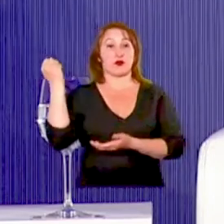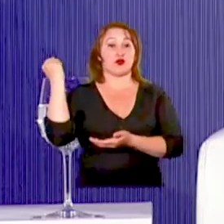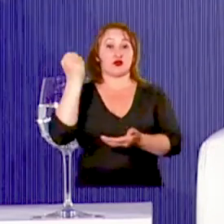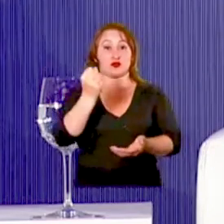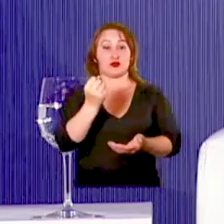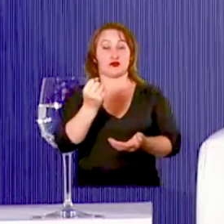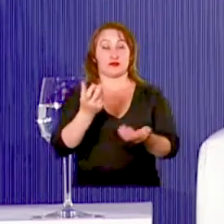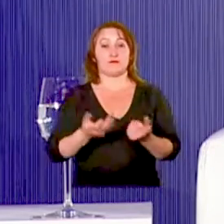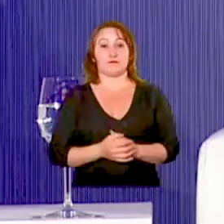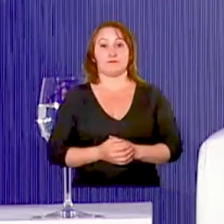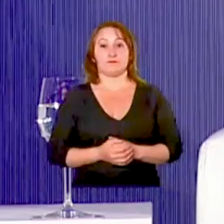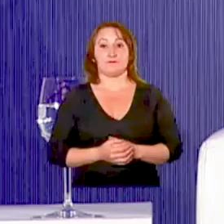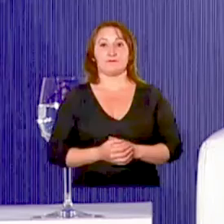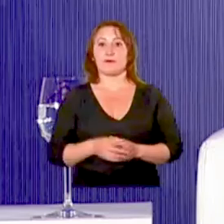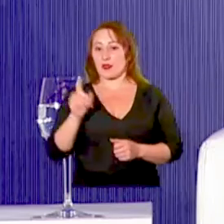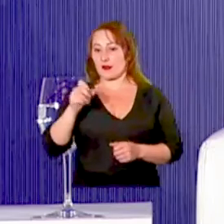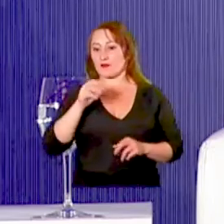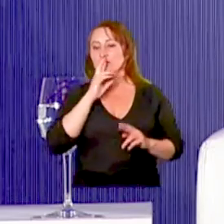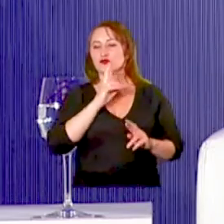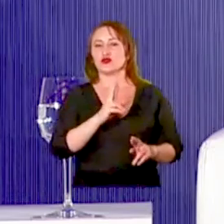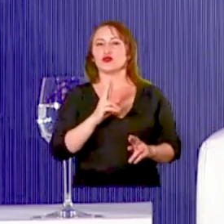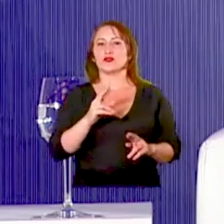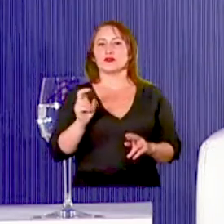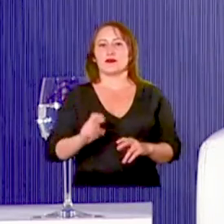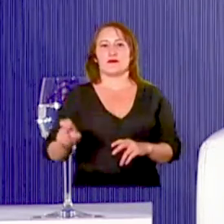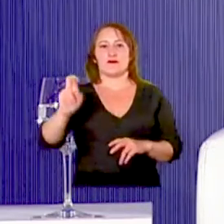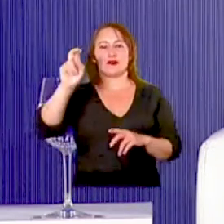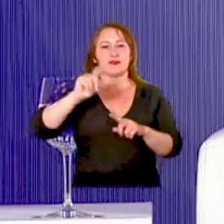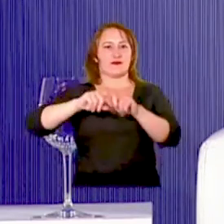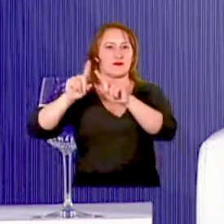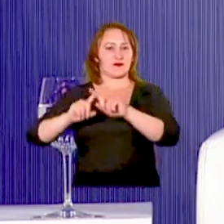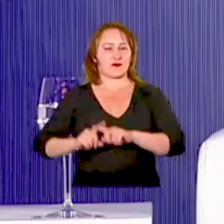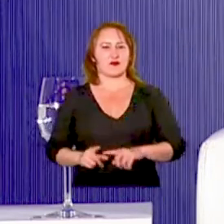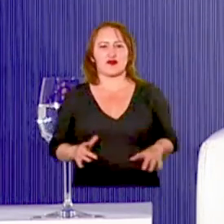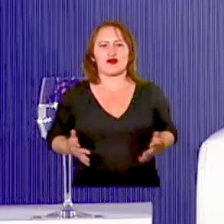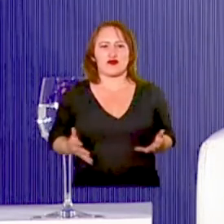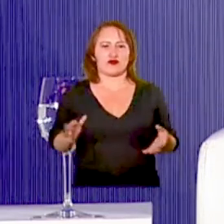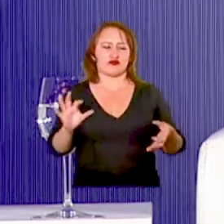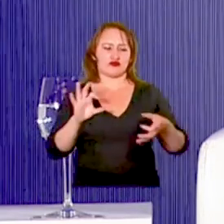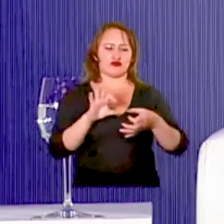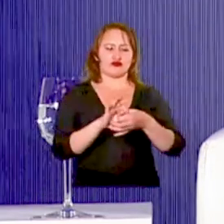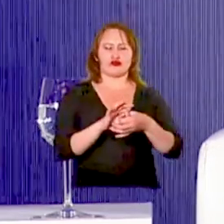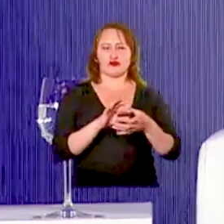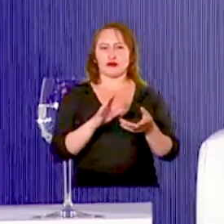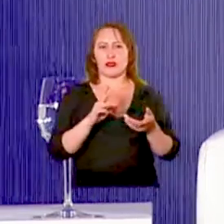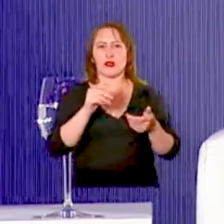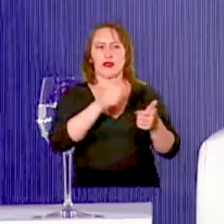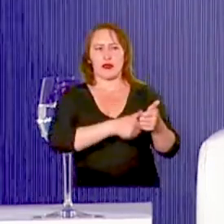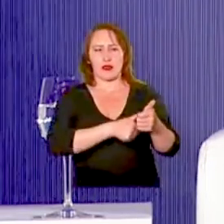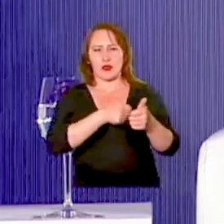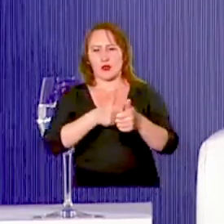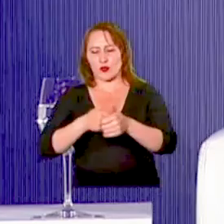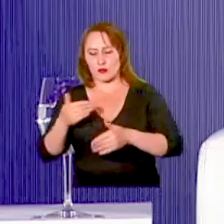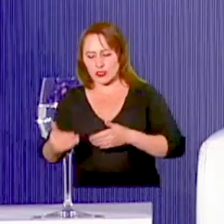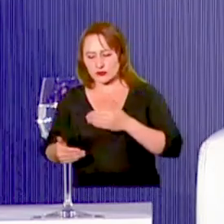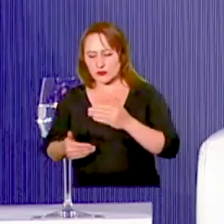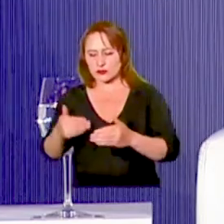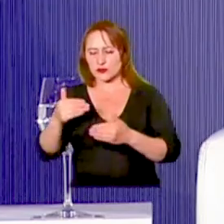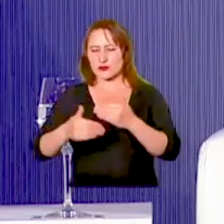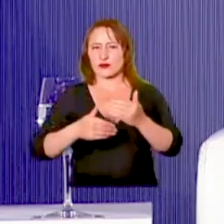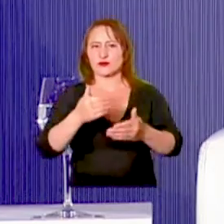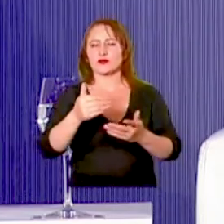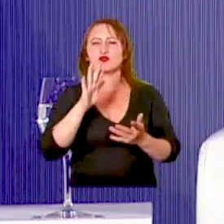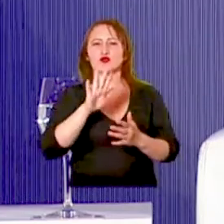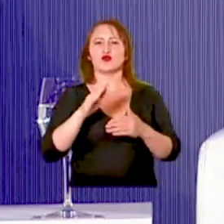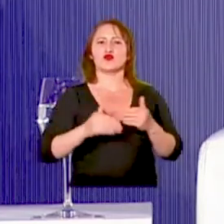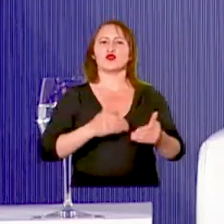recursos. Y se requiere una respuesta multinivel que debe estar articulada en cada paso